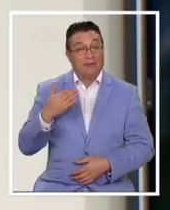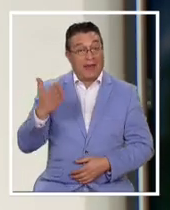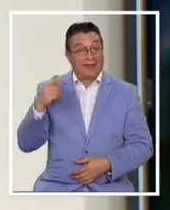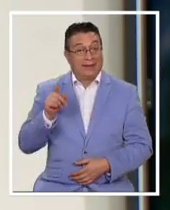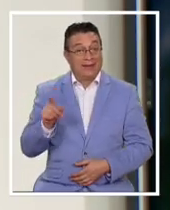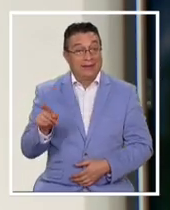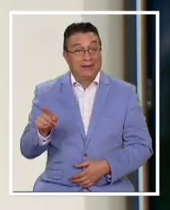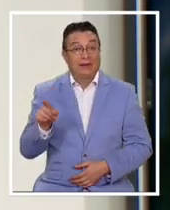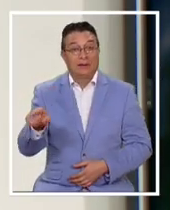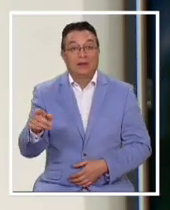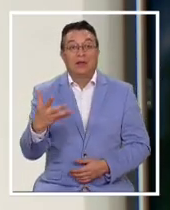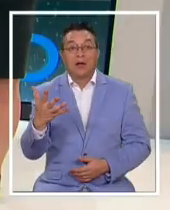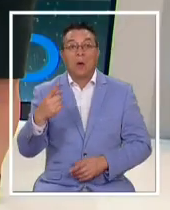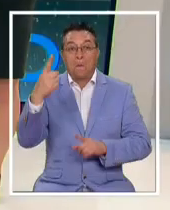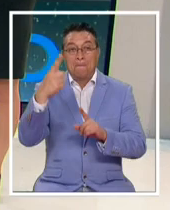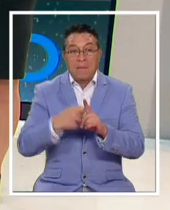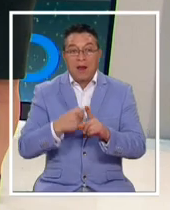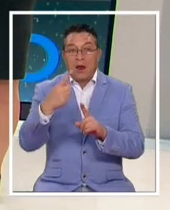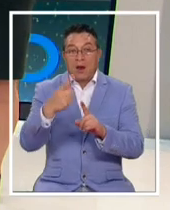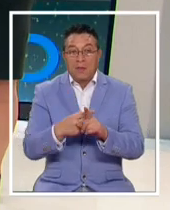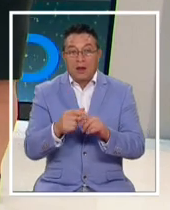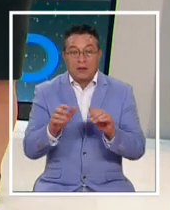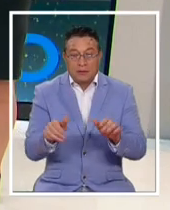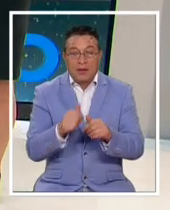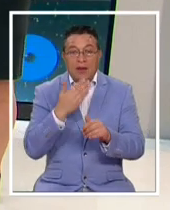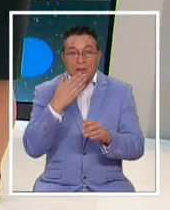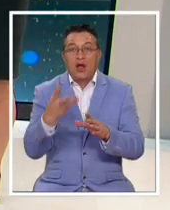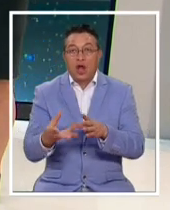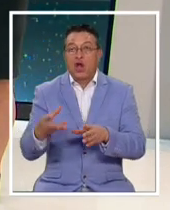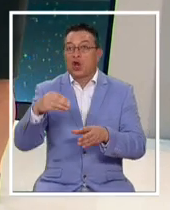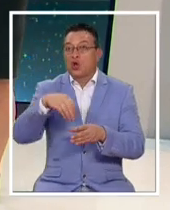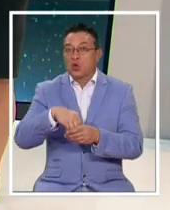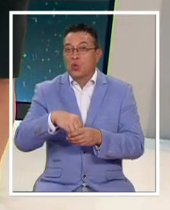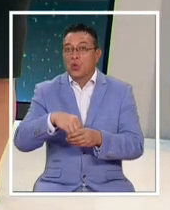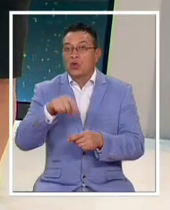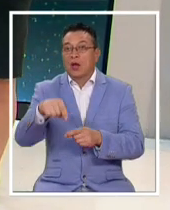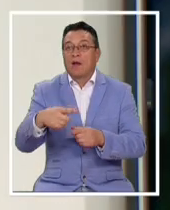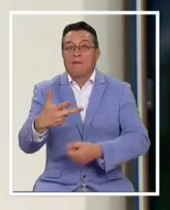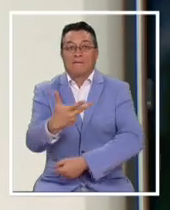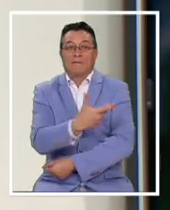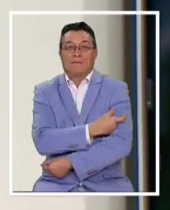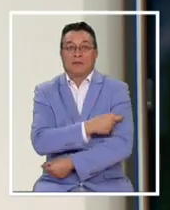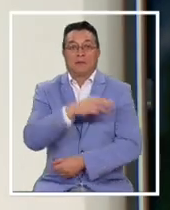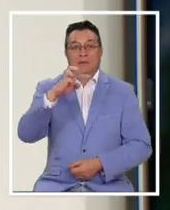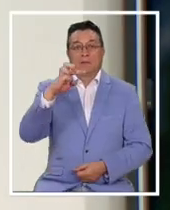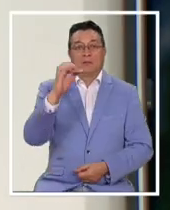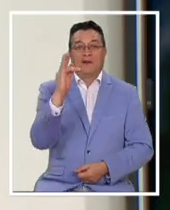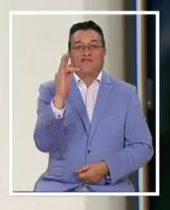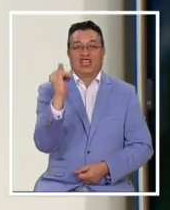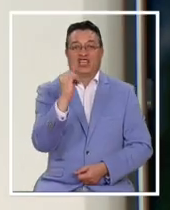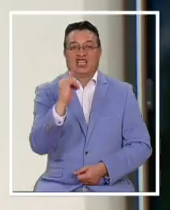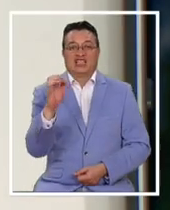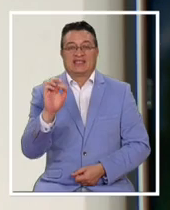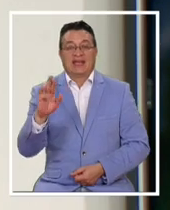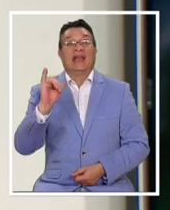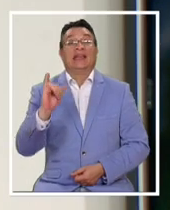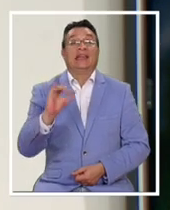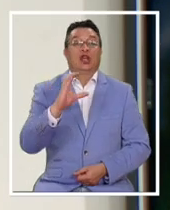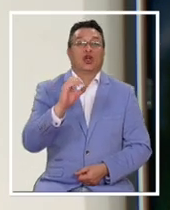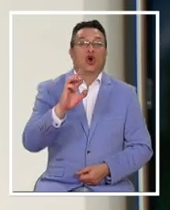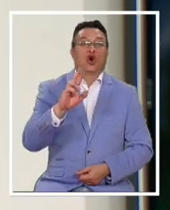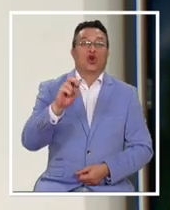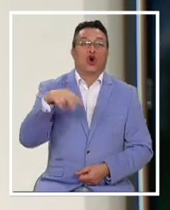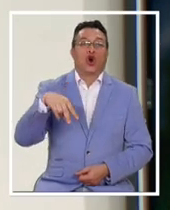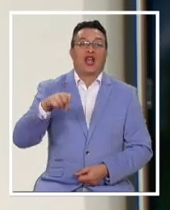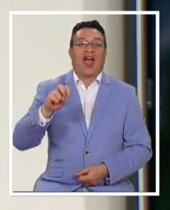comentaba que además de ser mensual, van a ir incluyendo también, por ejemplo, la vacuna de Pfizer y en este caso de Coronavac, que van a estar